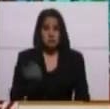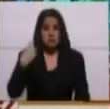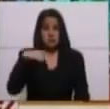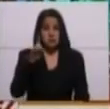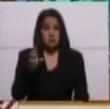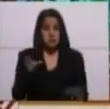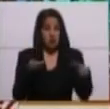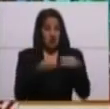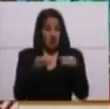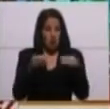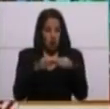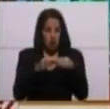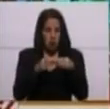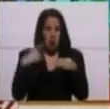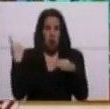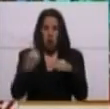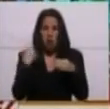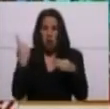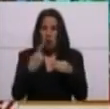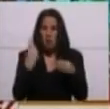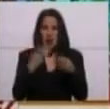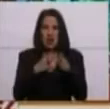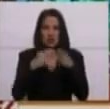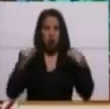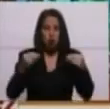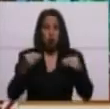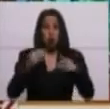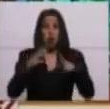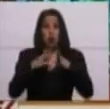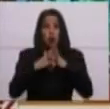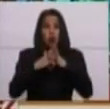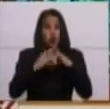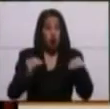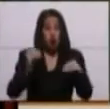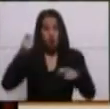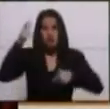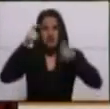único grupo que debe operar es el grupo de Chávez. Ese es el grupo verdadero revolucionario.